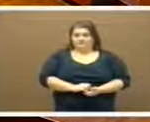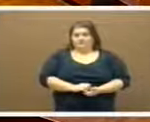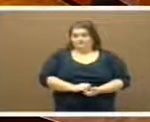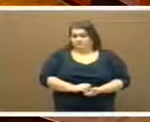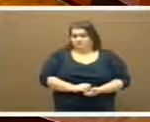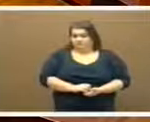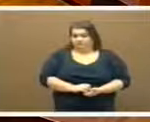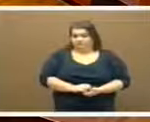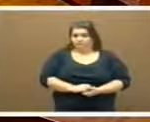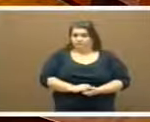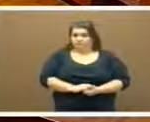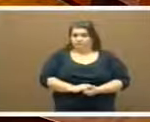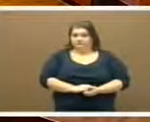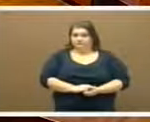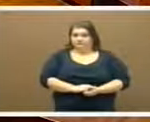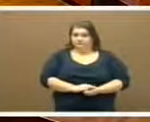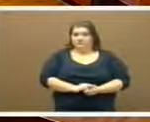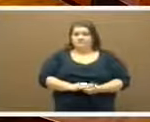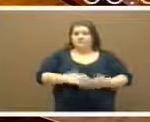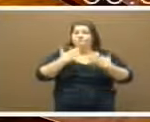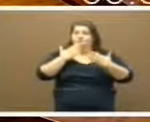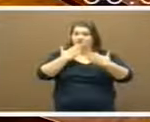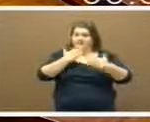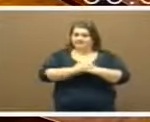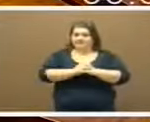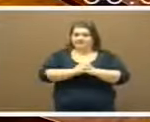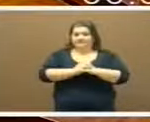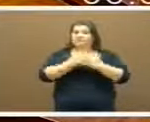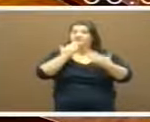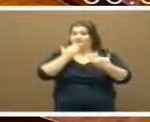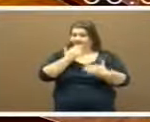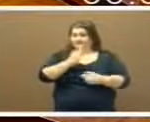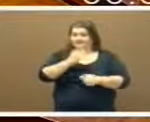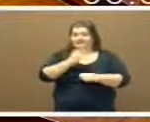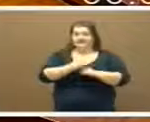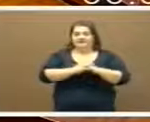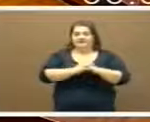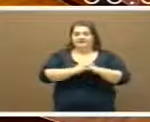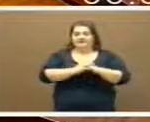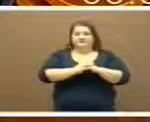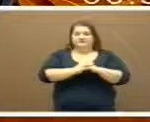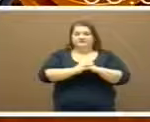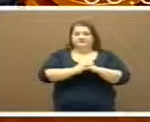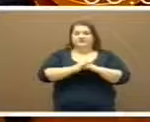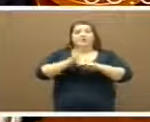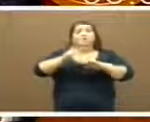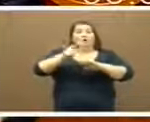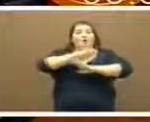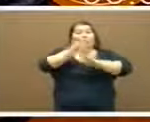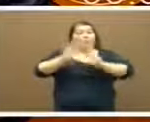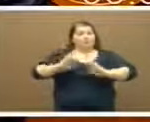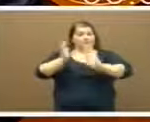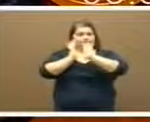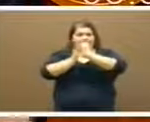Muy bien, muchas gracias. Empiezo con con la última